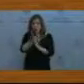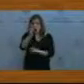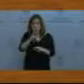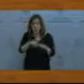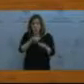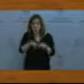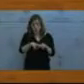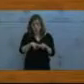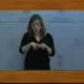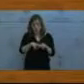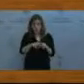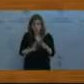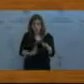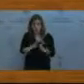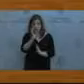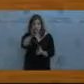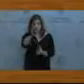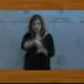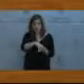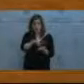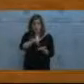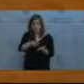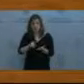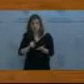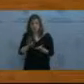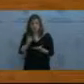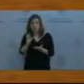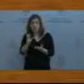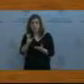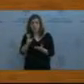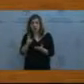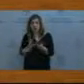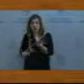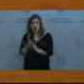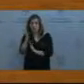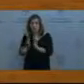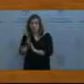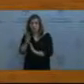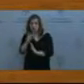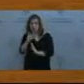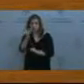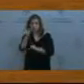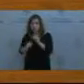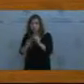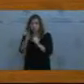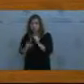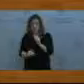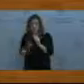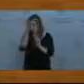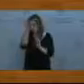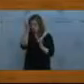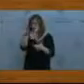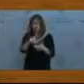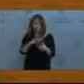térmicas, ¿por qué no defendemos la quema de CSR si es menos contaminante? ¿No os parece un poco incoherente? De un lado defendemos la quema de